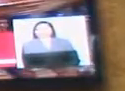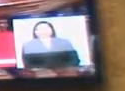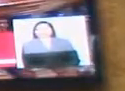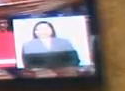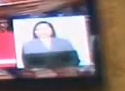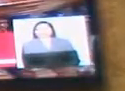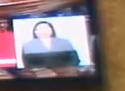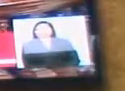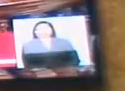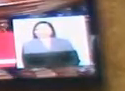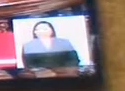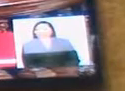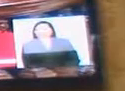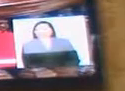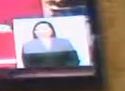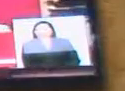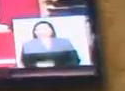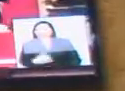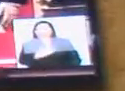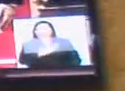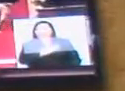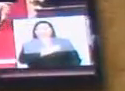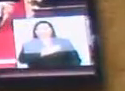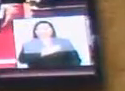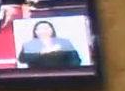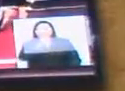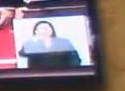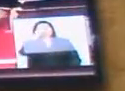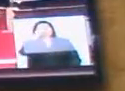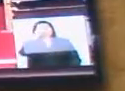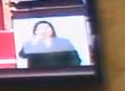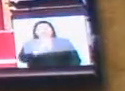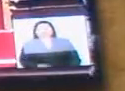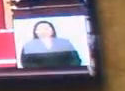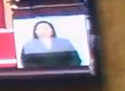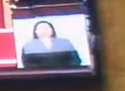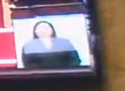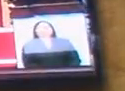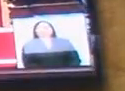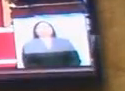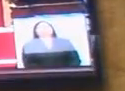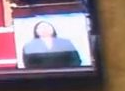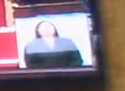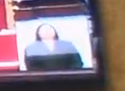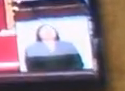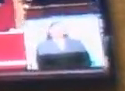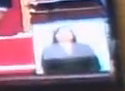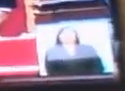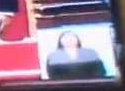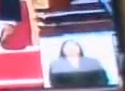autoridades diplomáticas, castrenses y eclesiásticas.